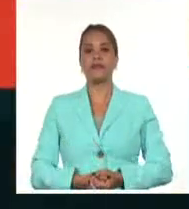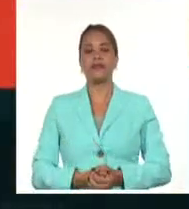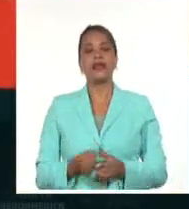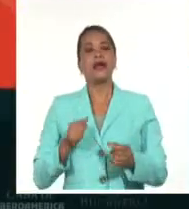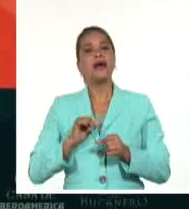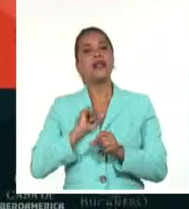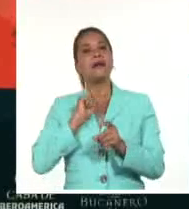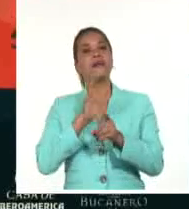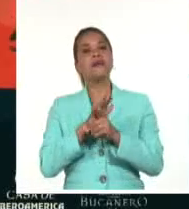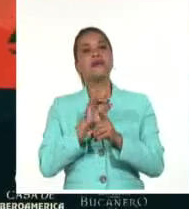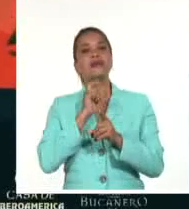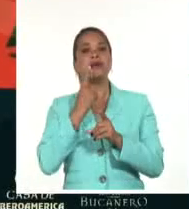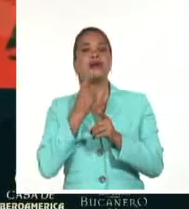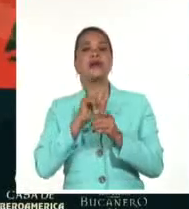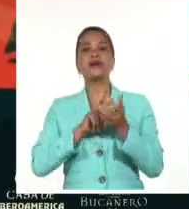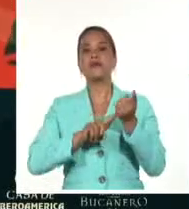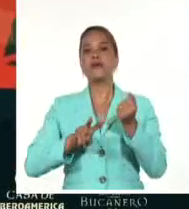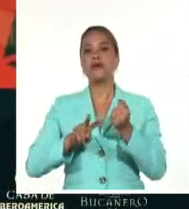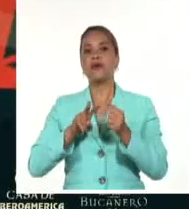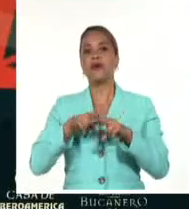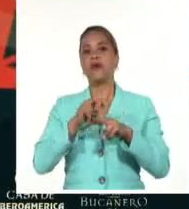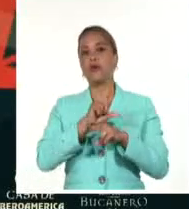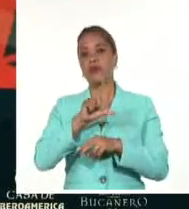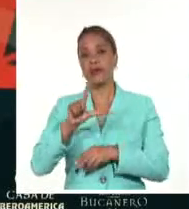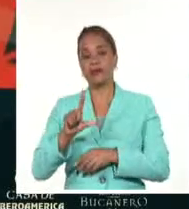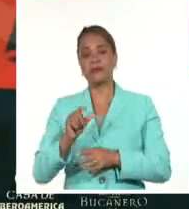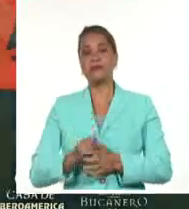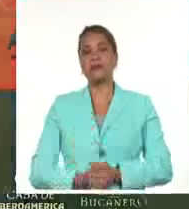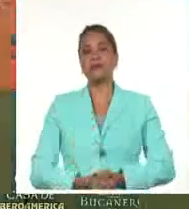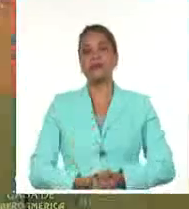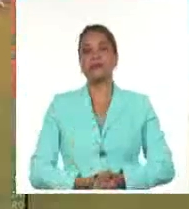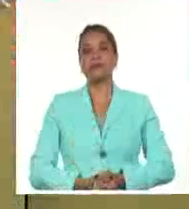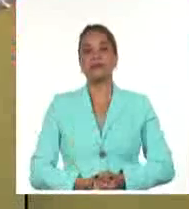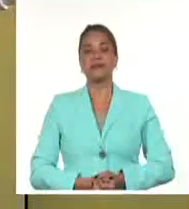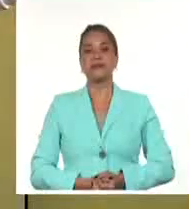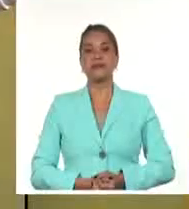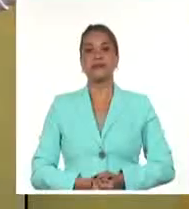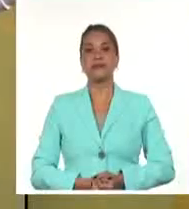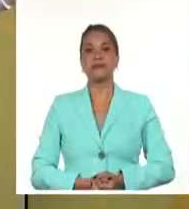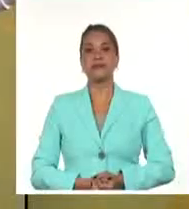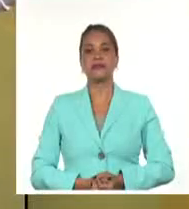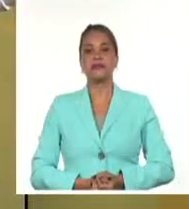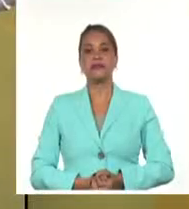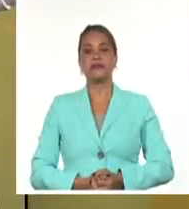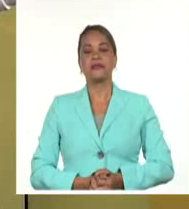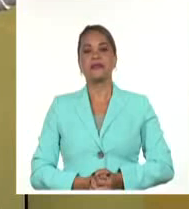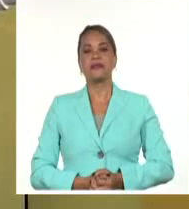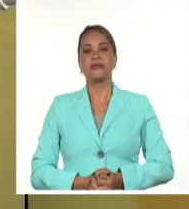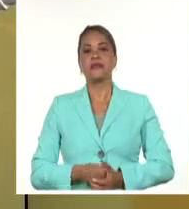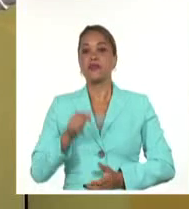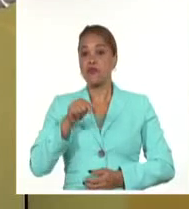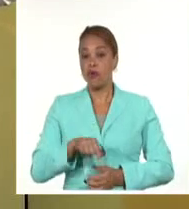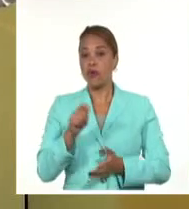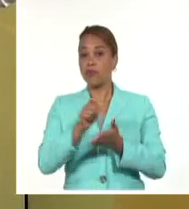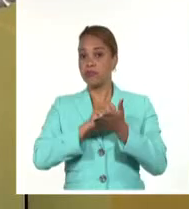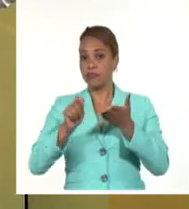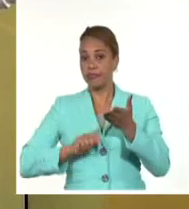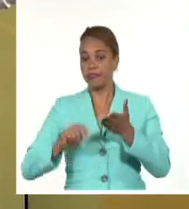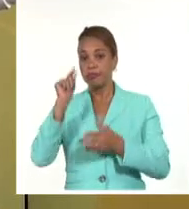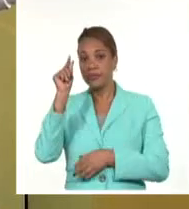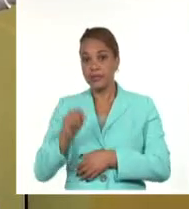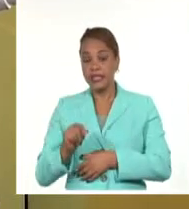holguín y de tejeda y bernardo cabrera para el sistema informativo hoy compositores melómanos e intérpretes